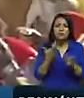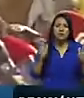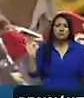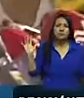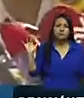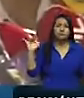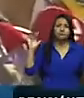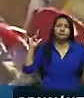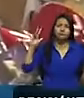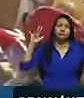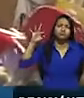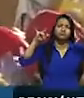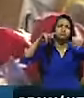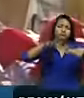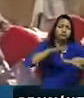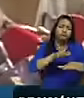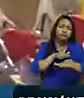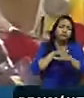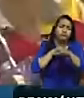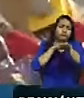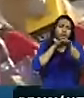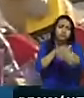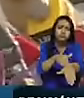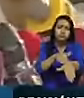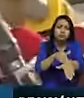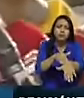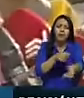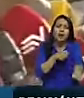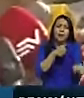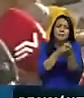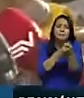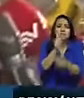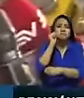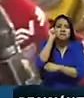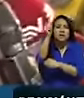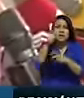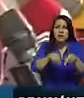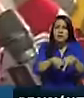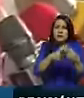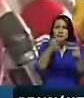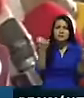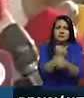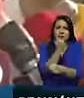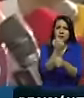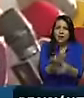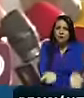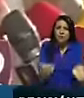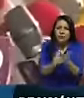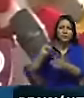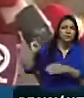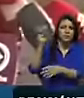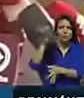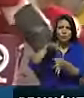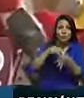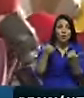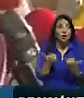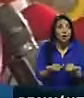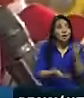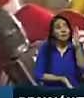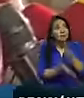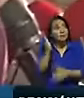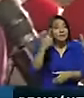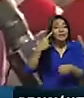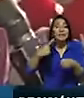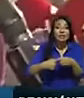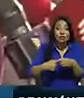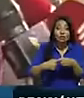a totalmente nosotros el día de mañana arrancamos con el trabajo nuevamente de la segunda vuelta Ahora me voy a la ciudad de Quito